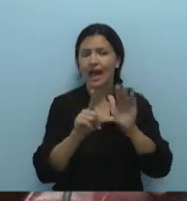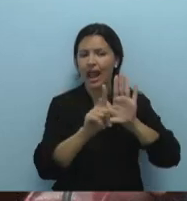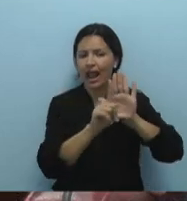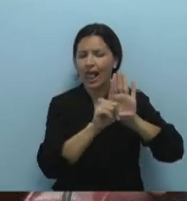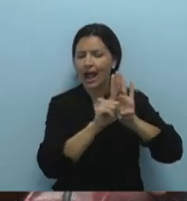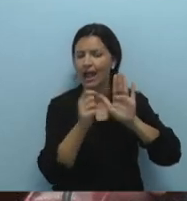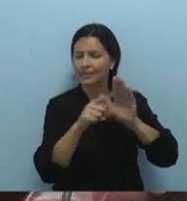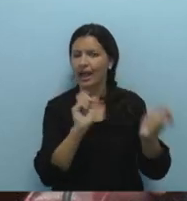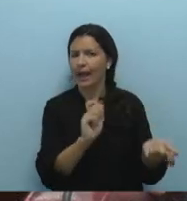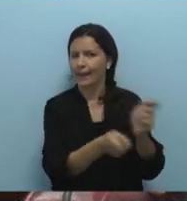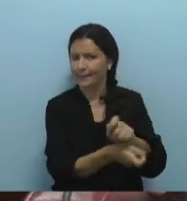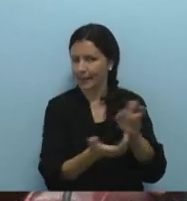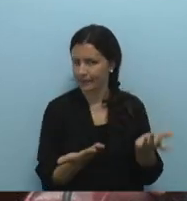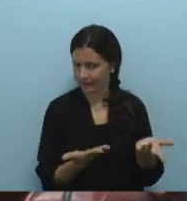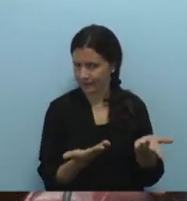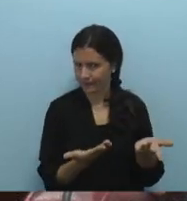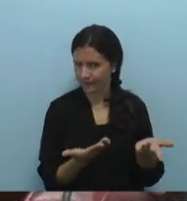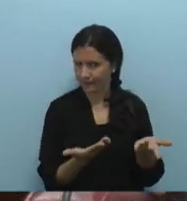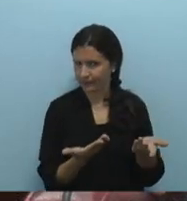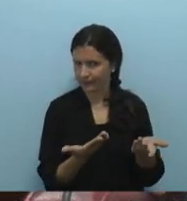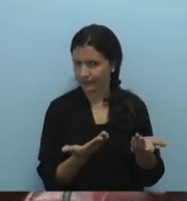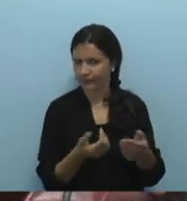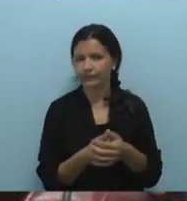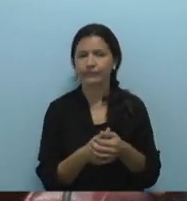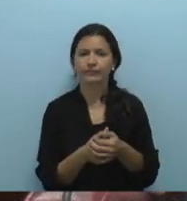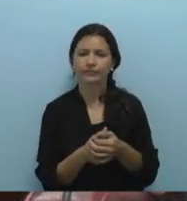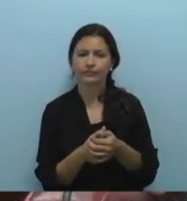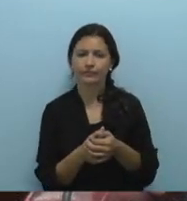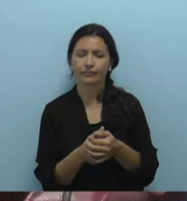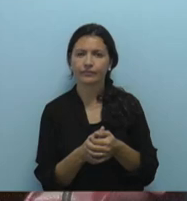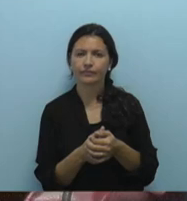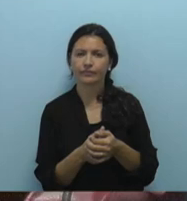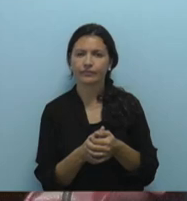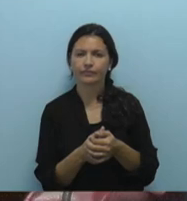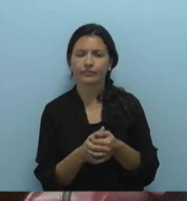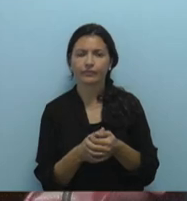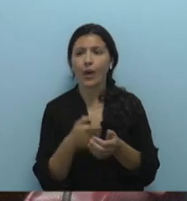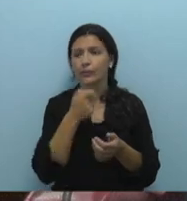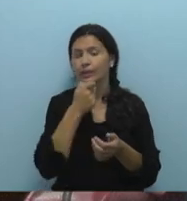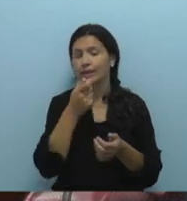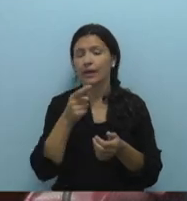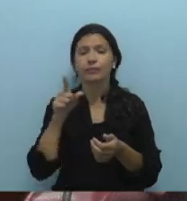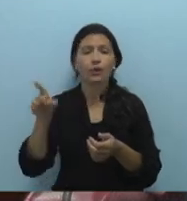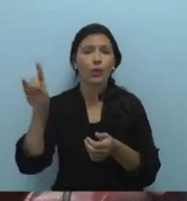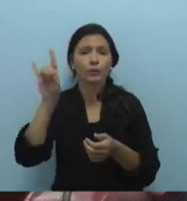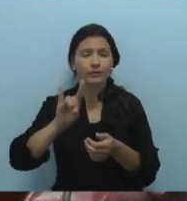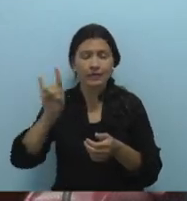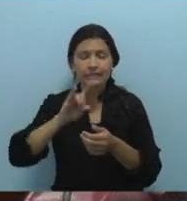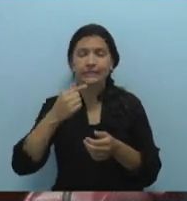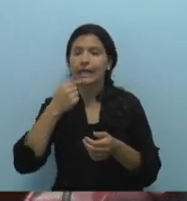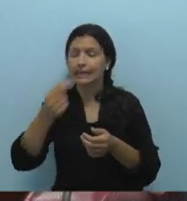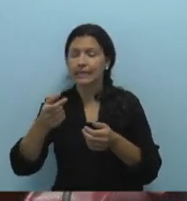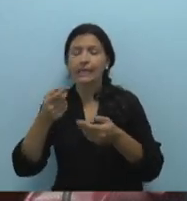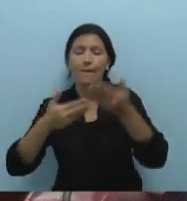que avalan esos procesos que significan, por ejemplo, la rendición de cuenta de lo que se hace con